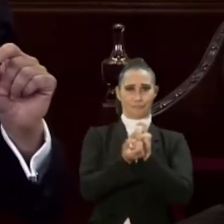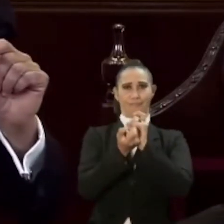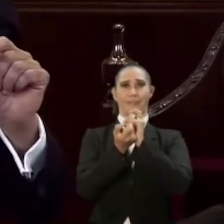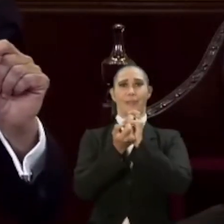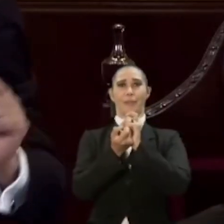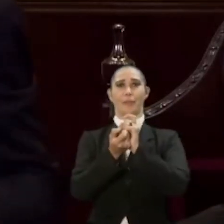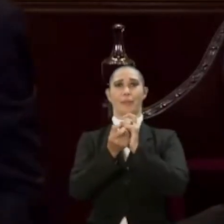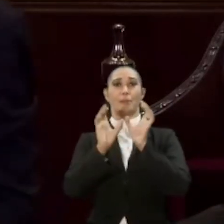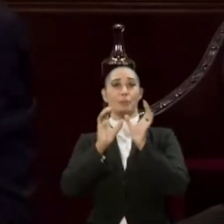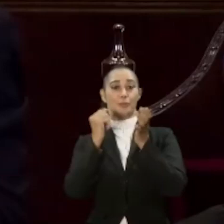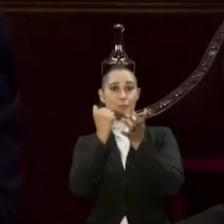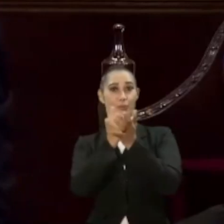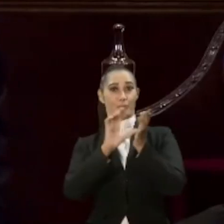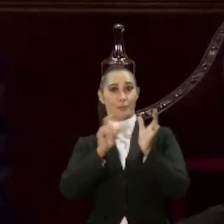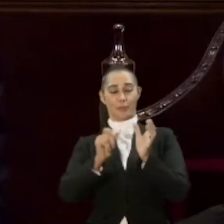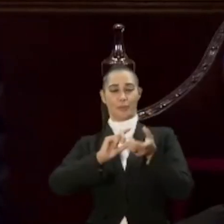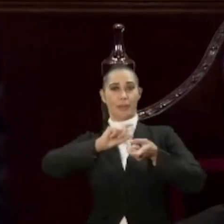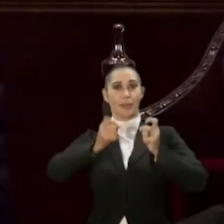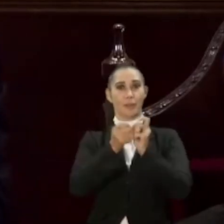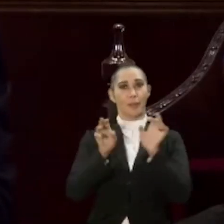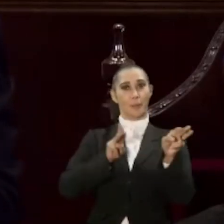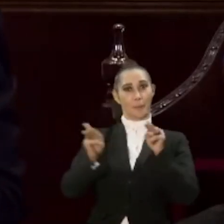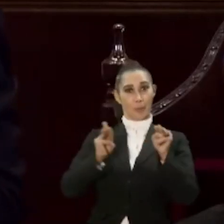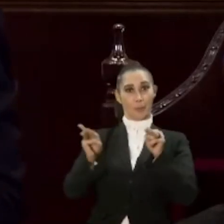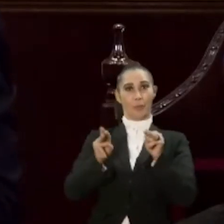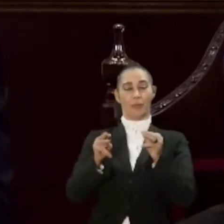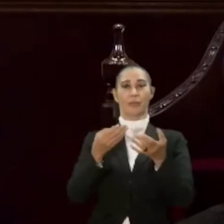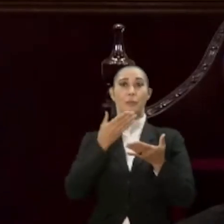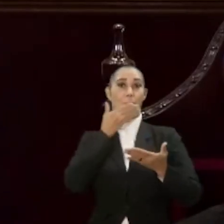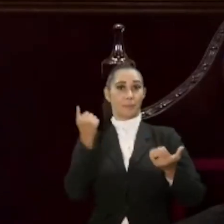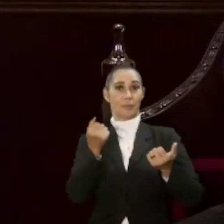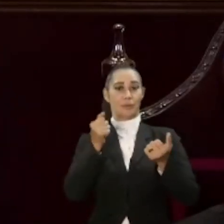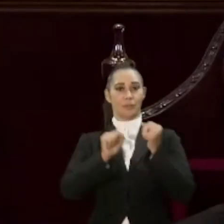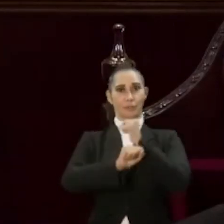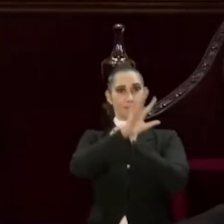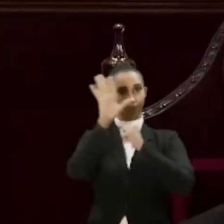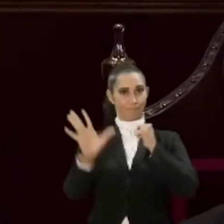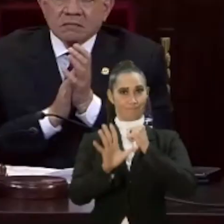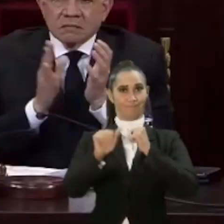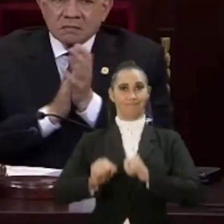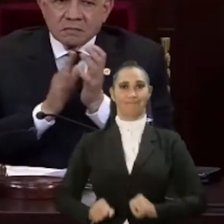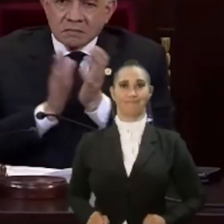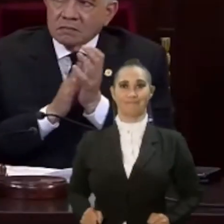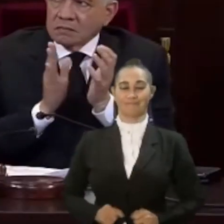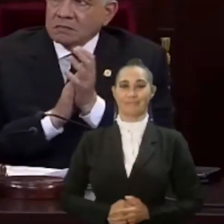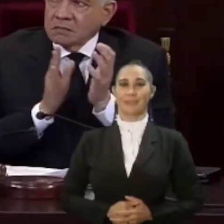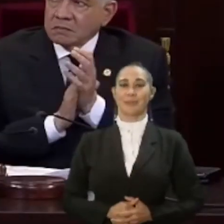nuestros consulados para hacerlos más modernos, eficientes y transparentes.